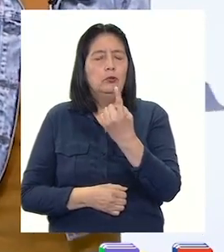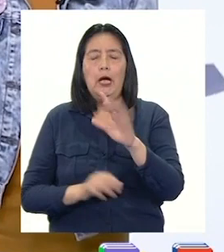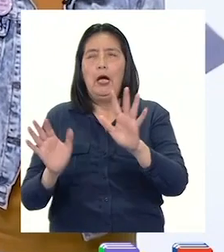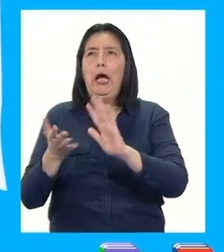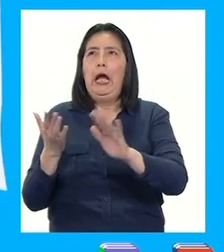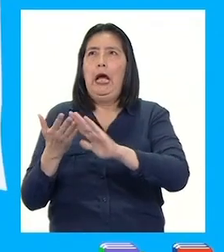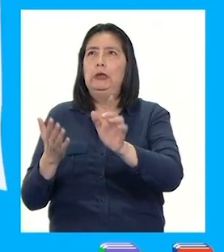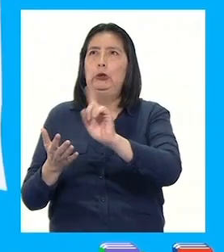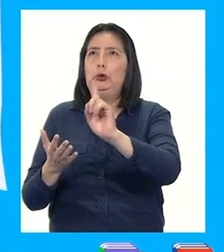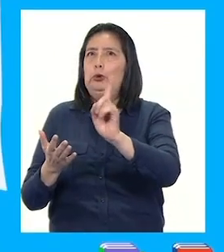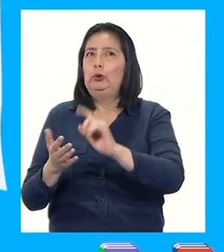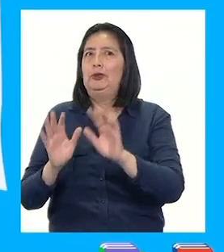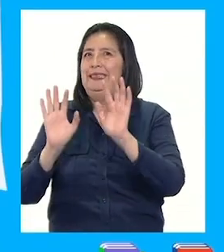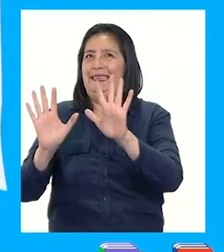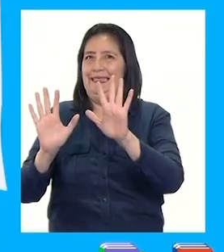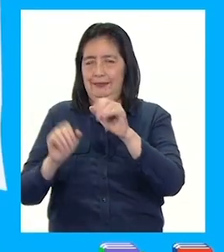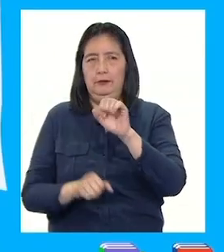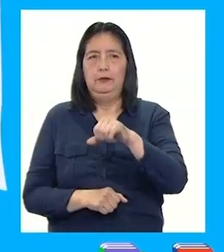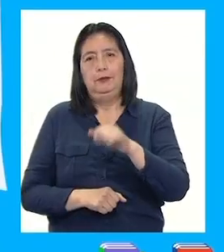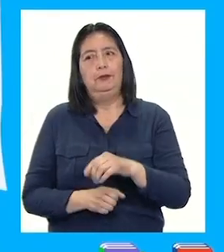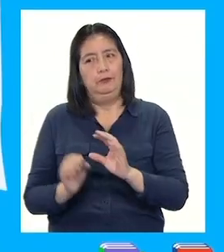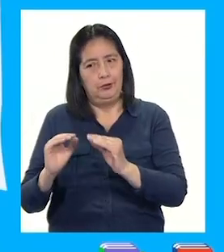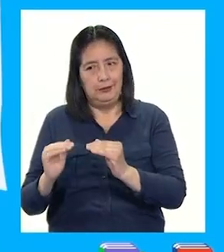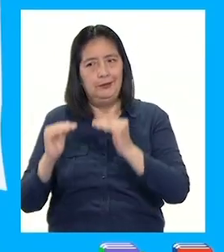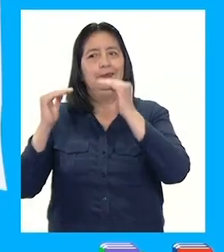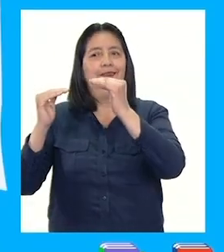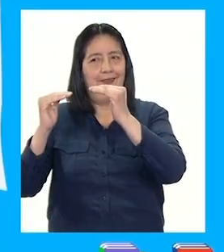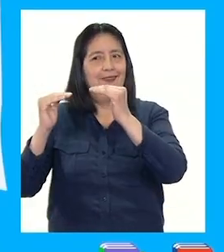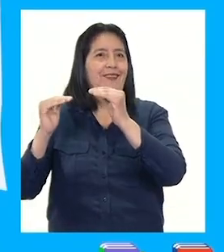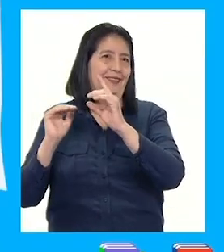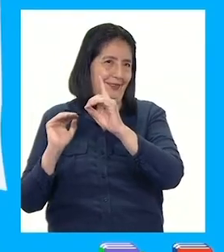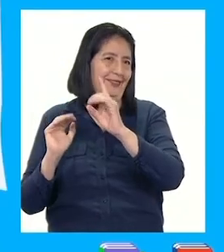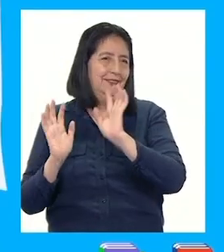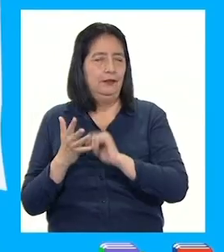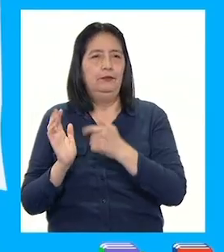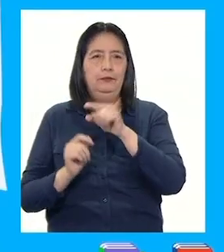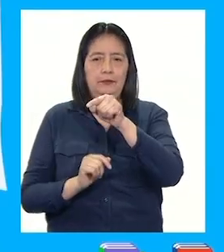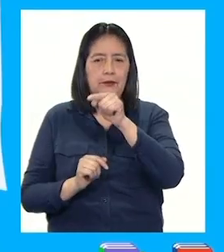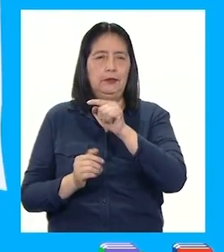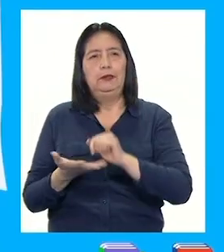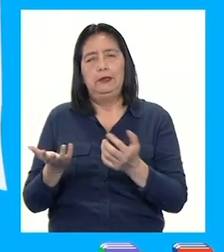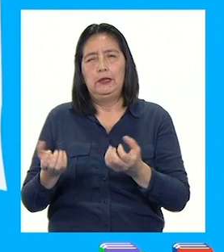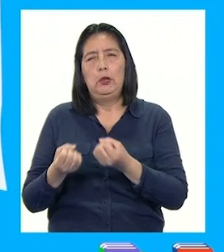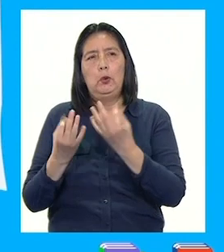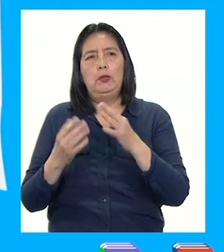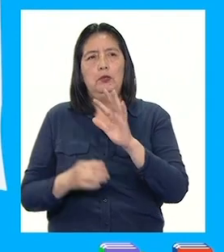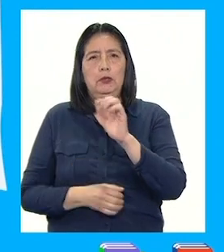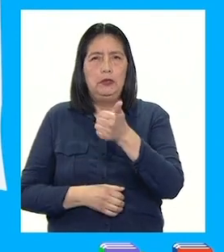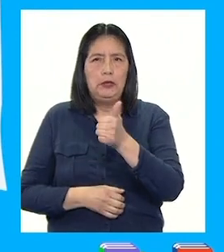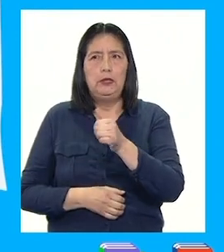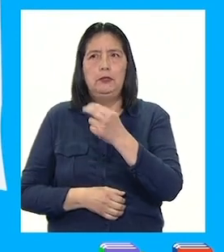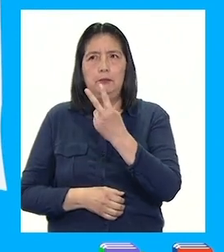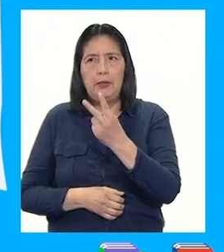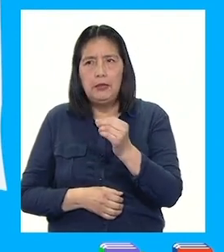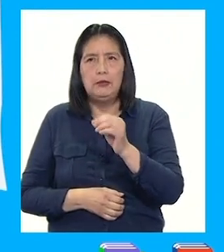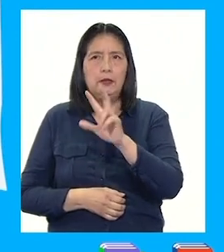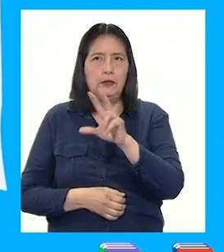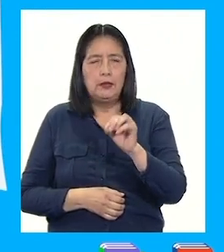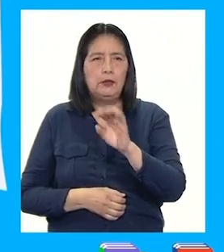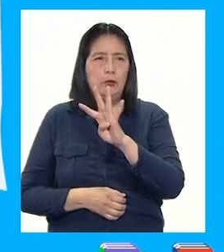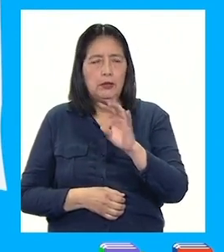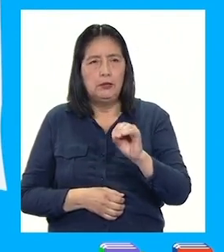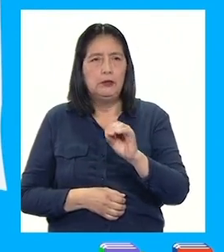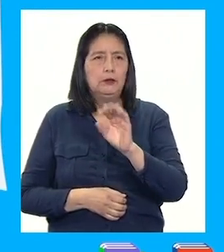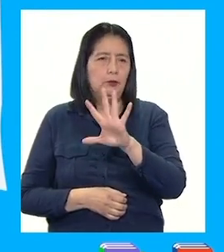Bueno, perdón. Vale 10, porque está en las decenas. Entonces, en esta casilla tendríamos 10, 20, 30,